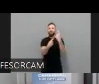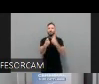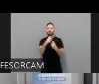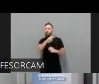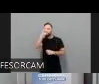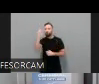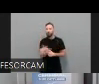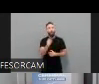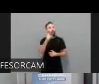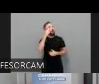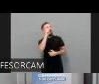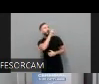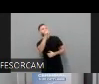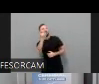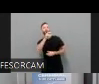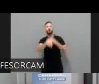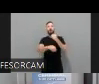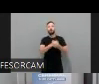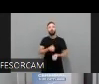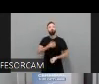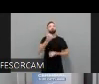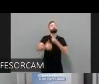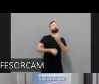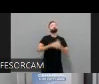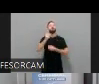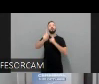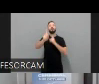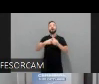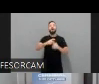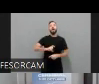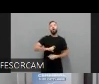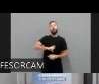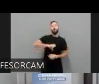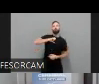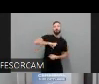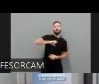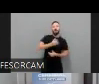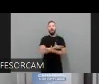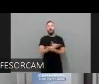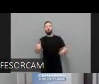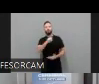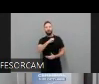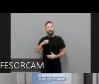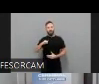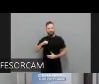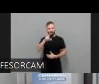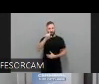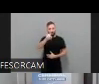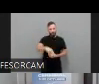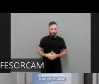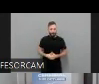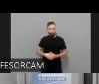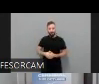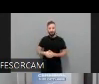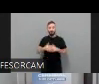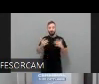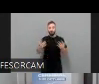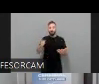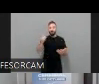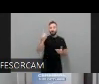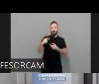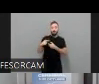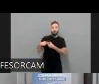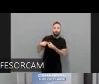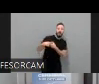que ha visto, que ha hecho. Aumenta su autoestima y la confianza en él mismo o ella misma. Favorece la participación en